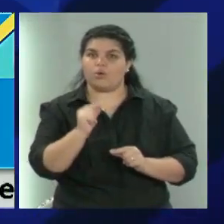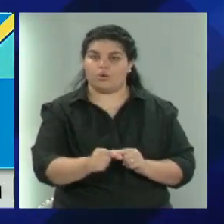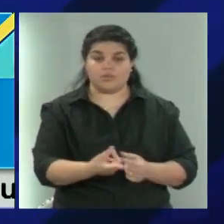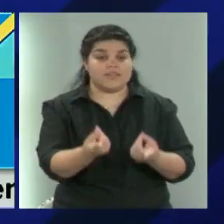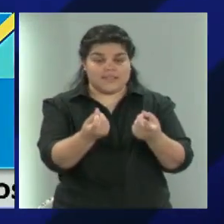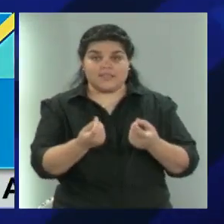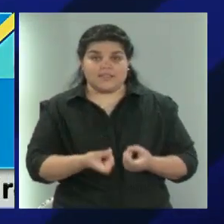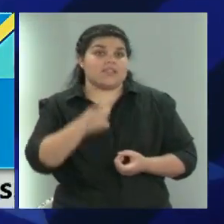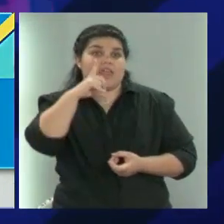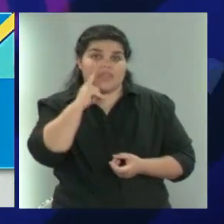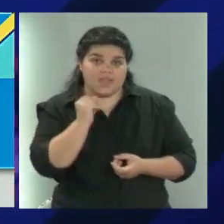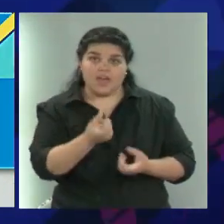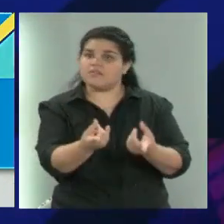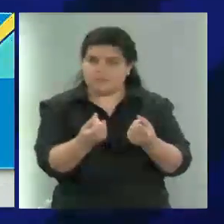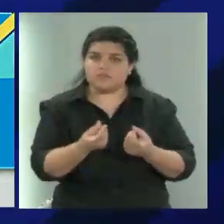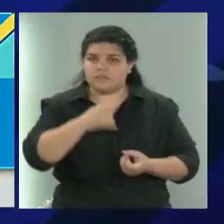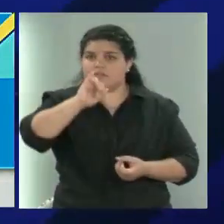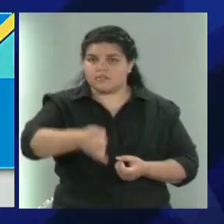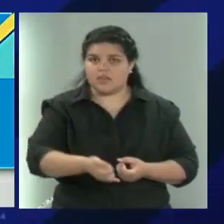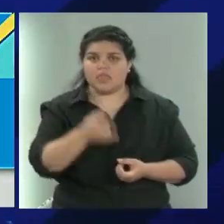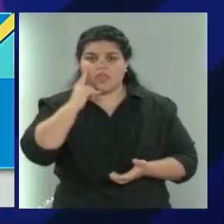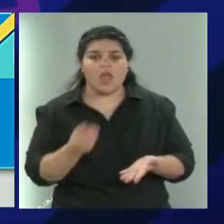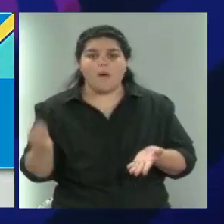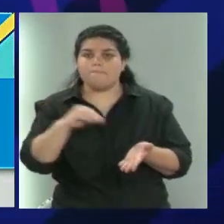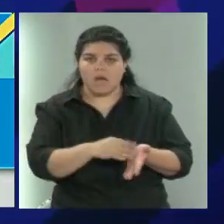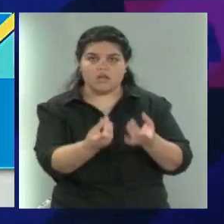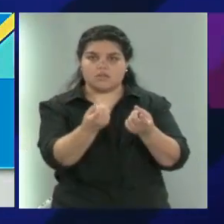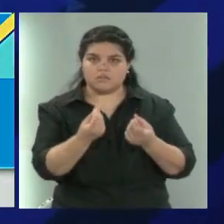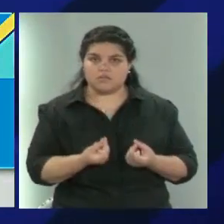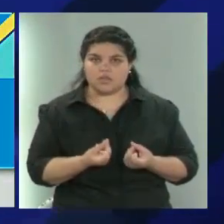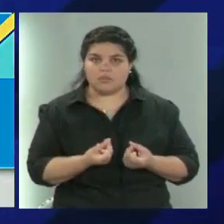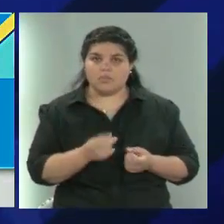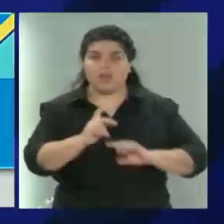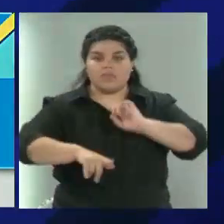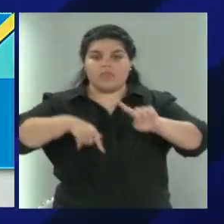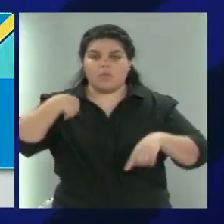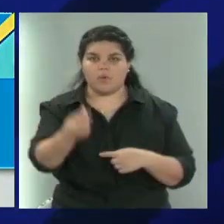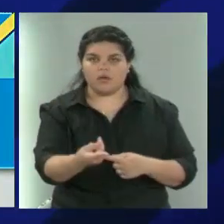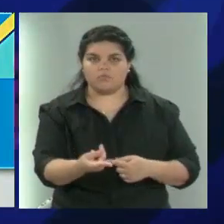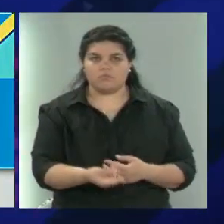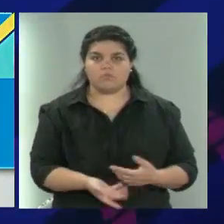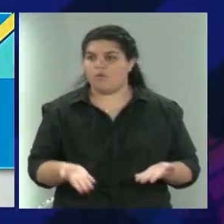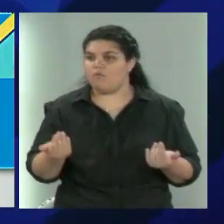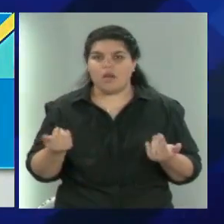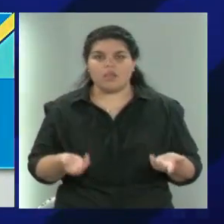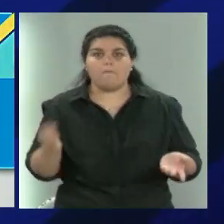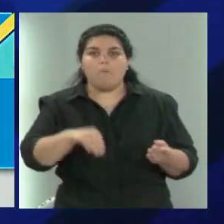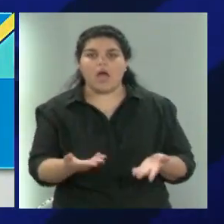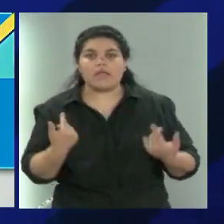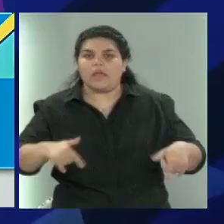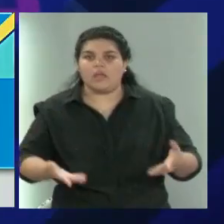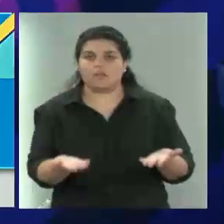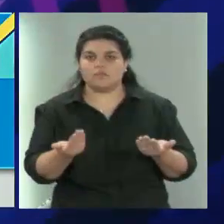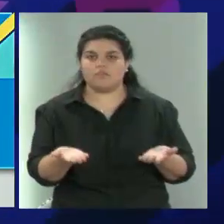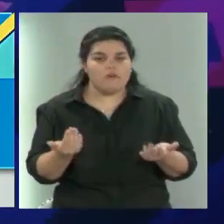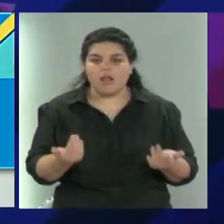creo que escuché algo de eso, ¿no? Necesitamos tener más días para imprimirle después, bueno, a ver, pero ¿qué otras acciones, ¿no? Para